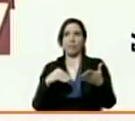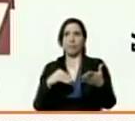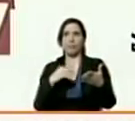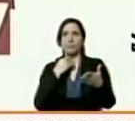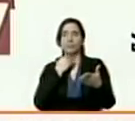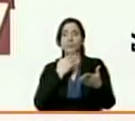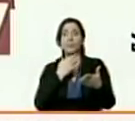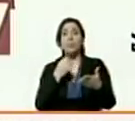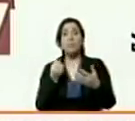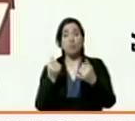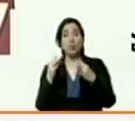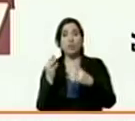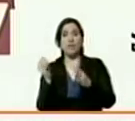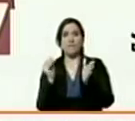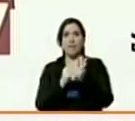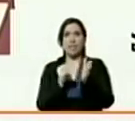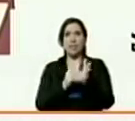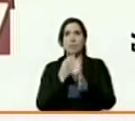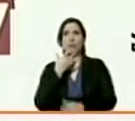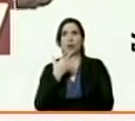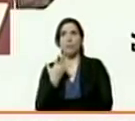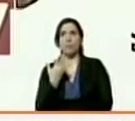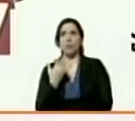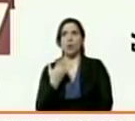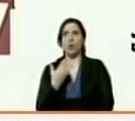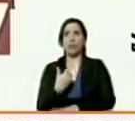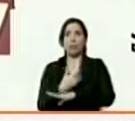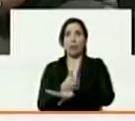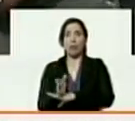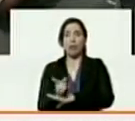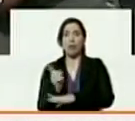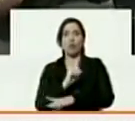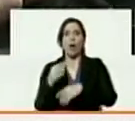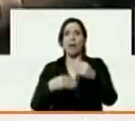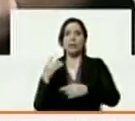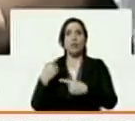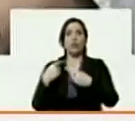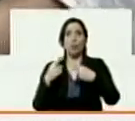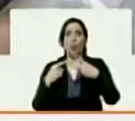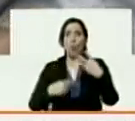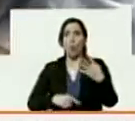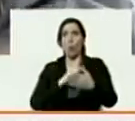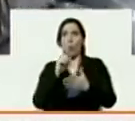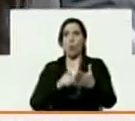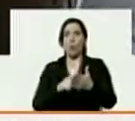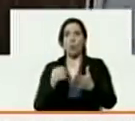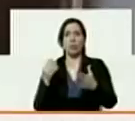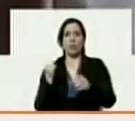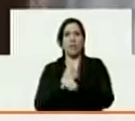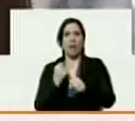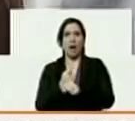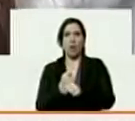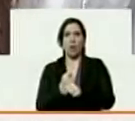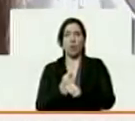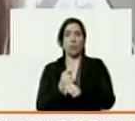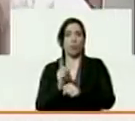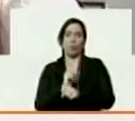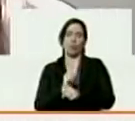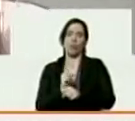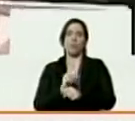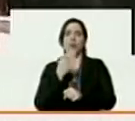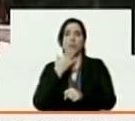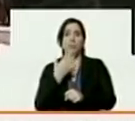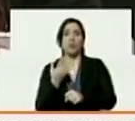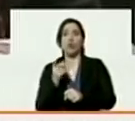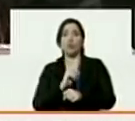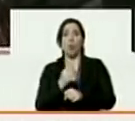Muchas veces no es que esté retardado porque no se ha hecho el trabajo, sino porque no se ha cargado, no se ha transcrito. Y tú ves cómo